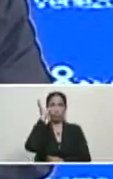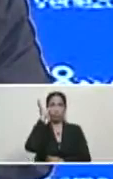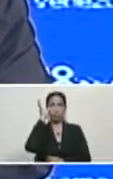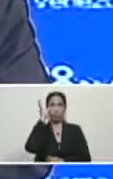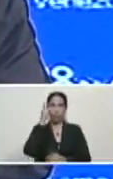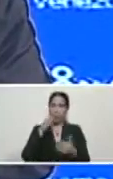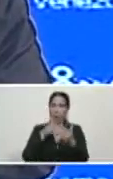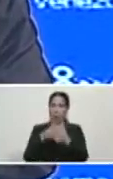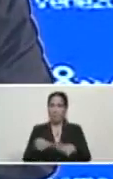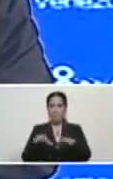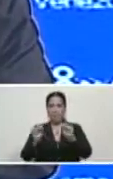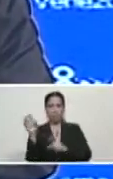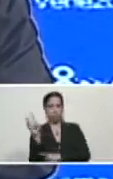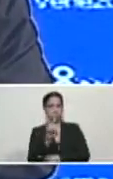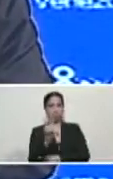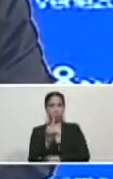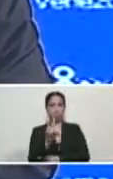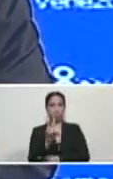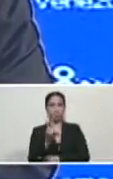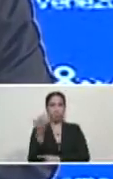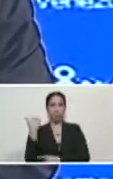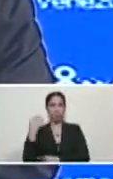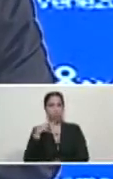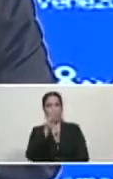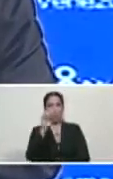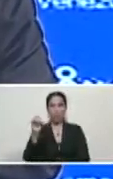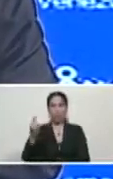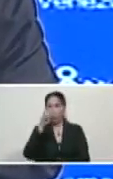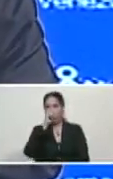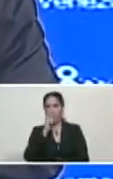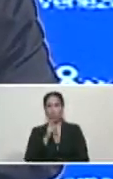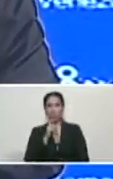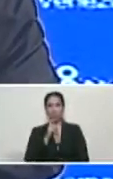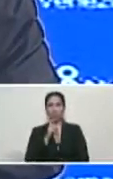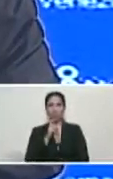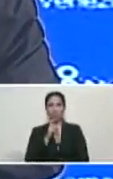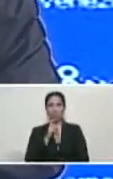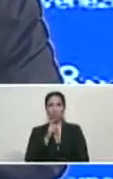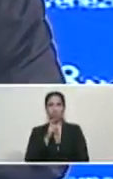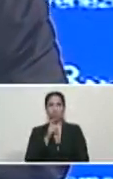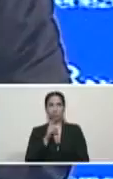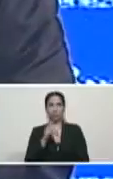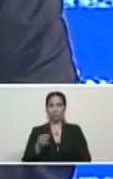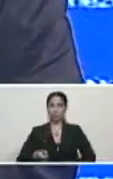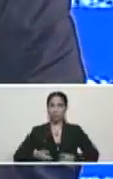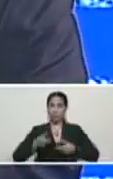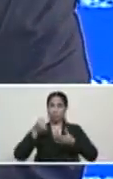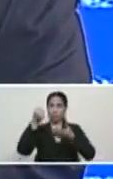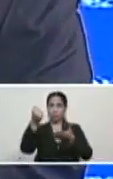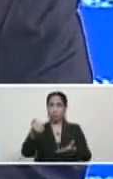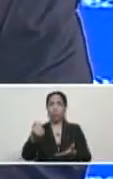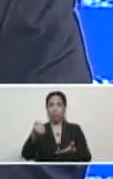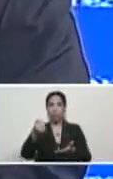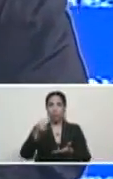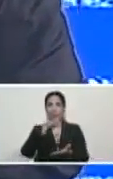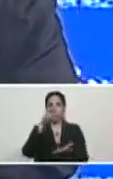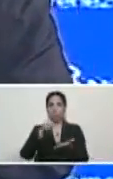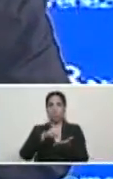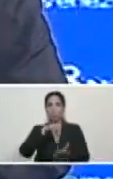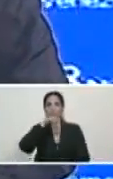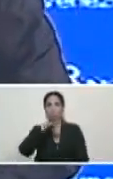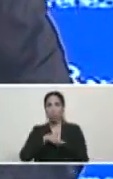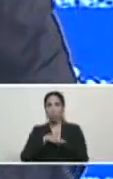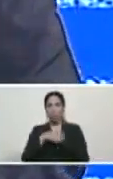Antiimperialista de Venezuela de hace 200 años y en la entrega del Premio Nacional de la Historia proceder